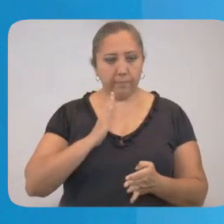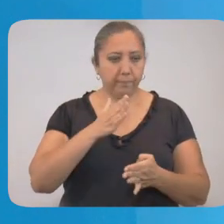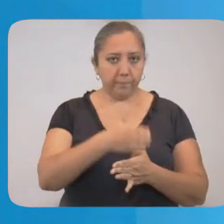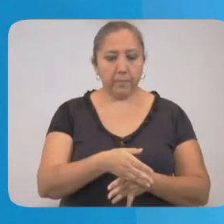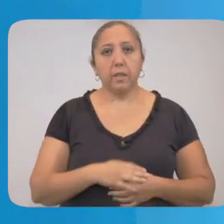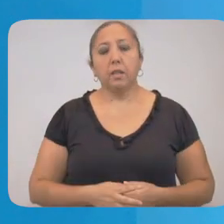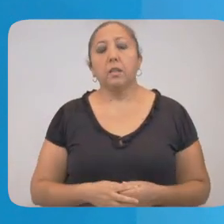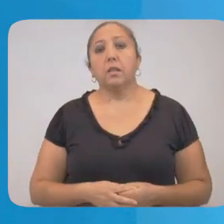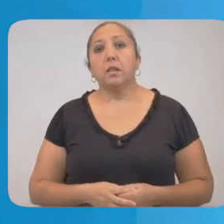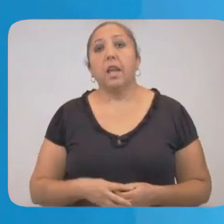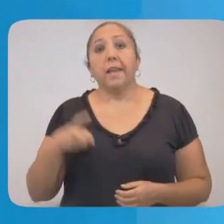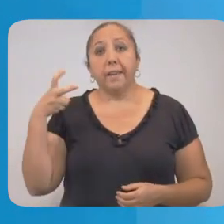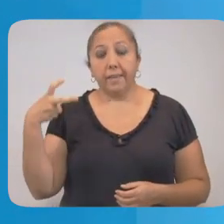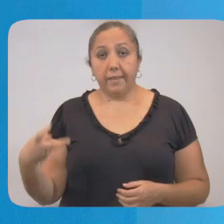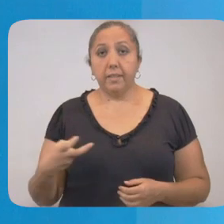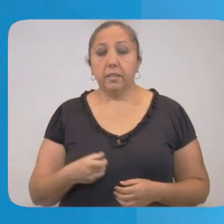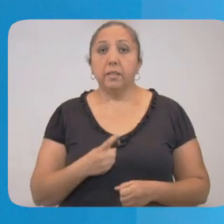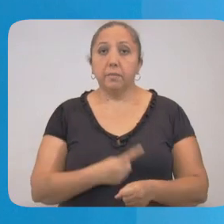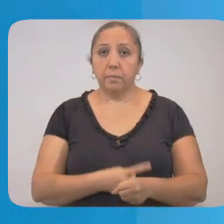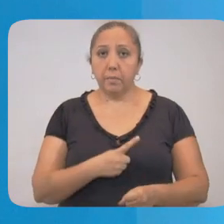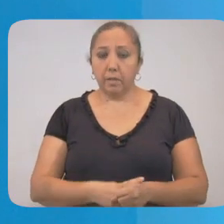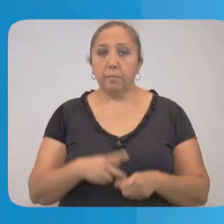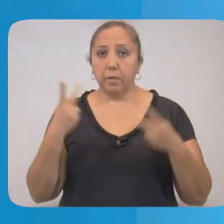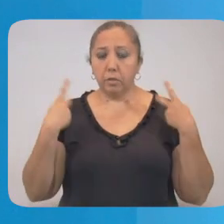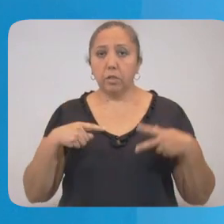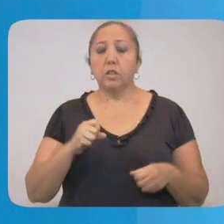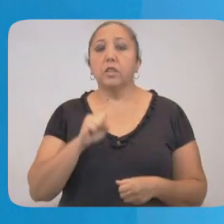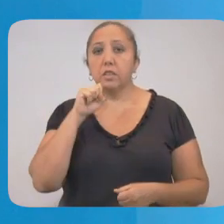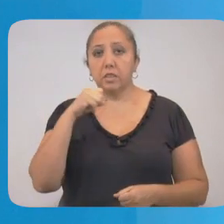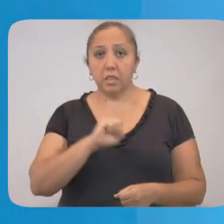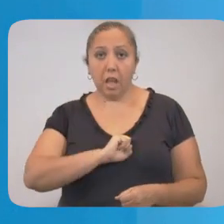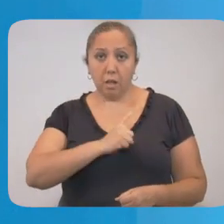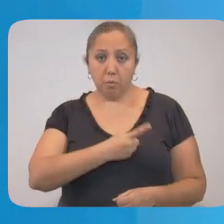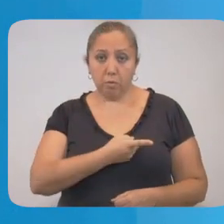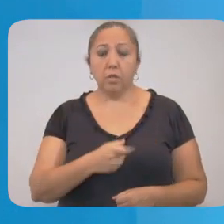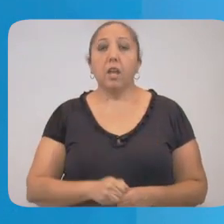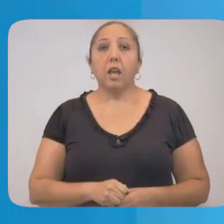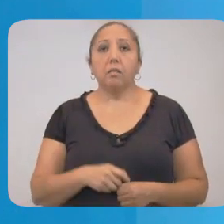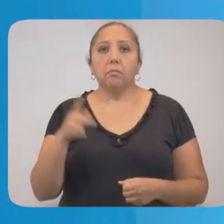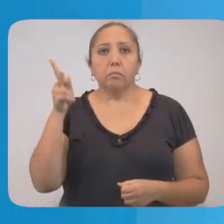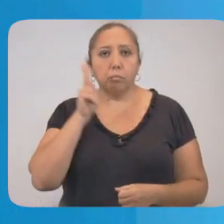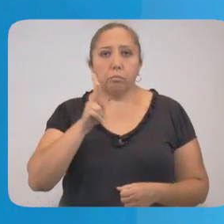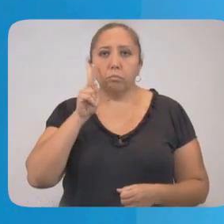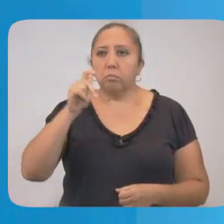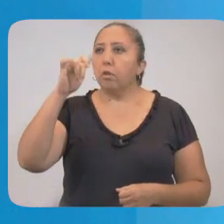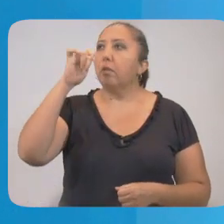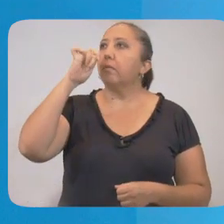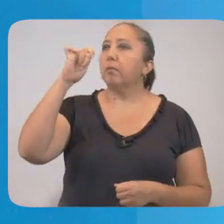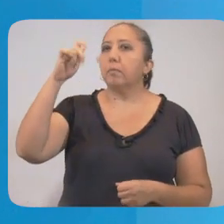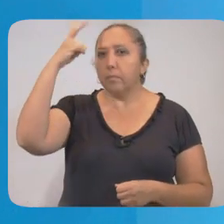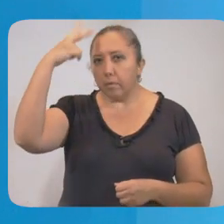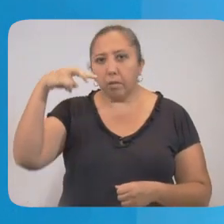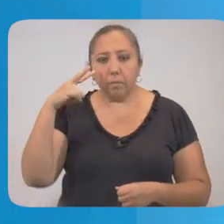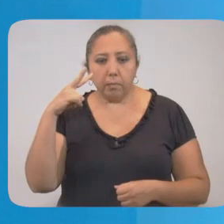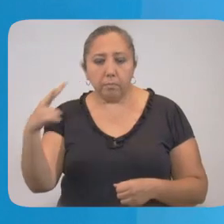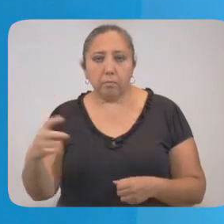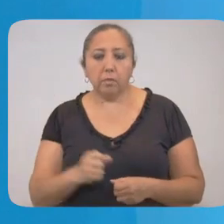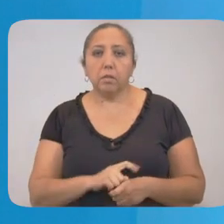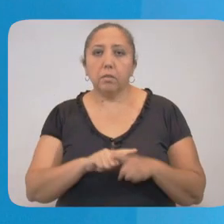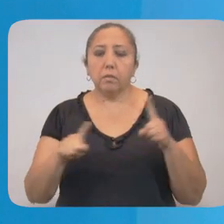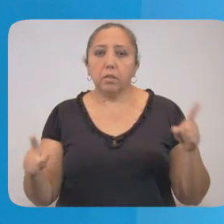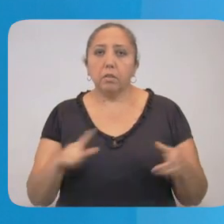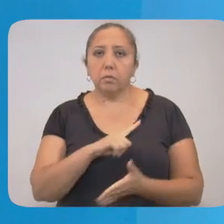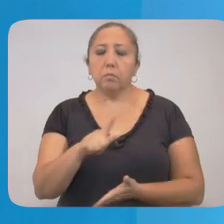cercano. En esta fase de la epidemia, personal del sector salud estatal aplicará pruebas para detectar coronavirus en lugares